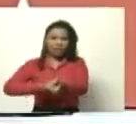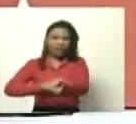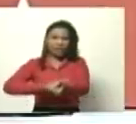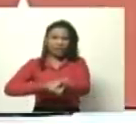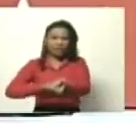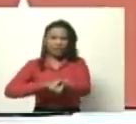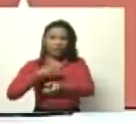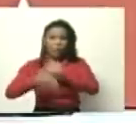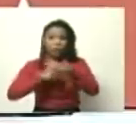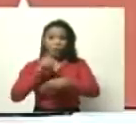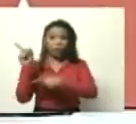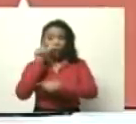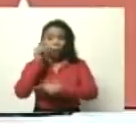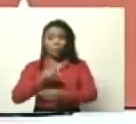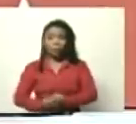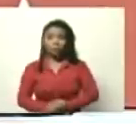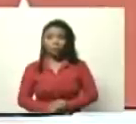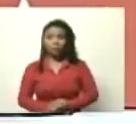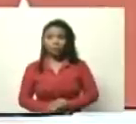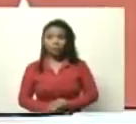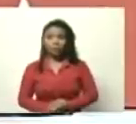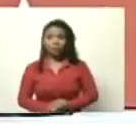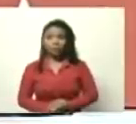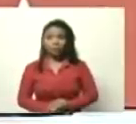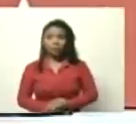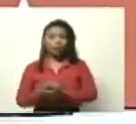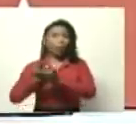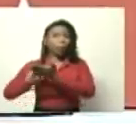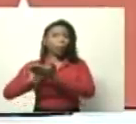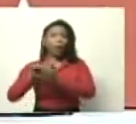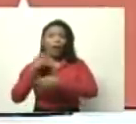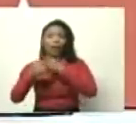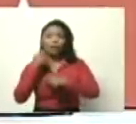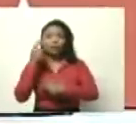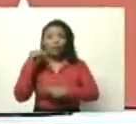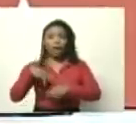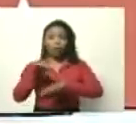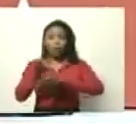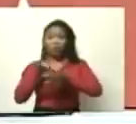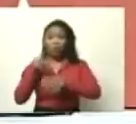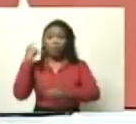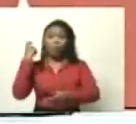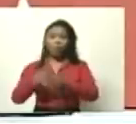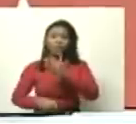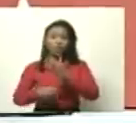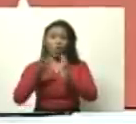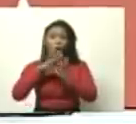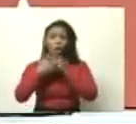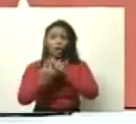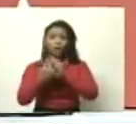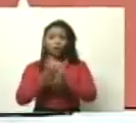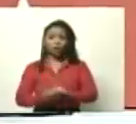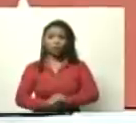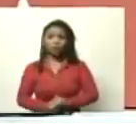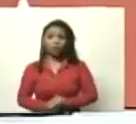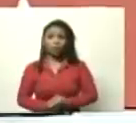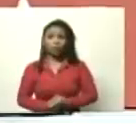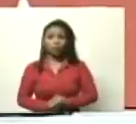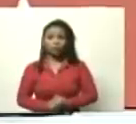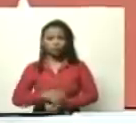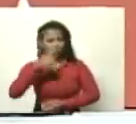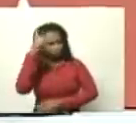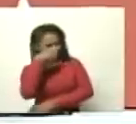lo que hizo ese señor. Y la excusa que dan es que en este municipio están prohibidos los ranchos.